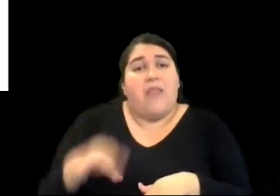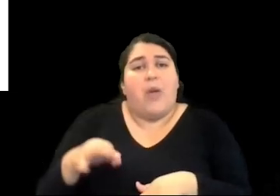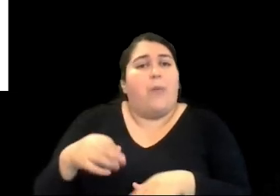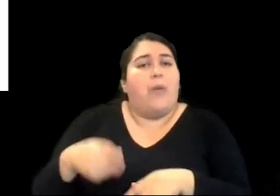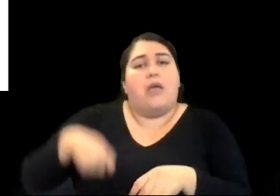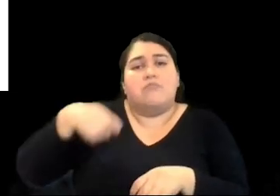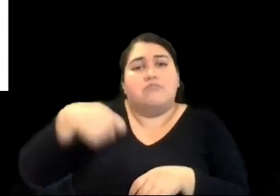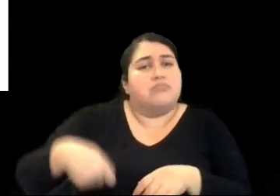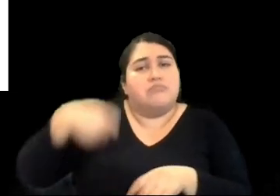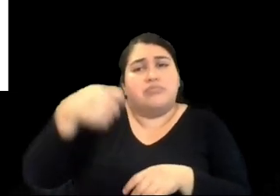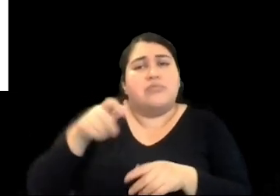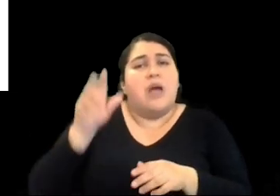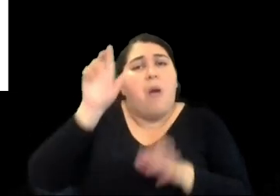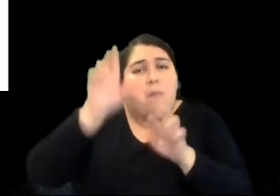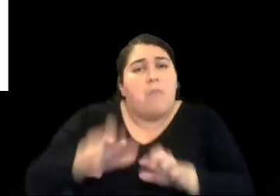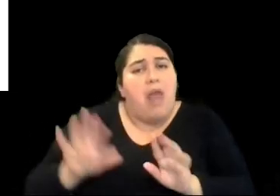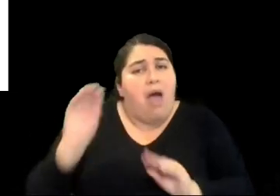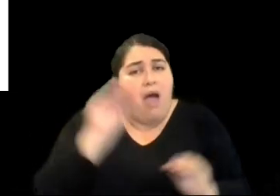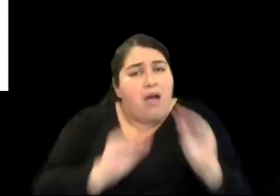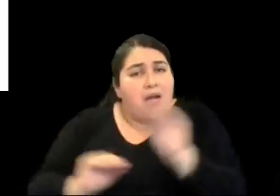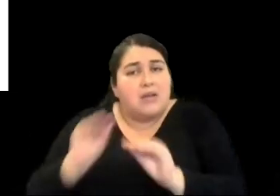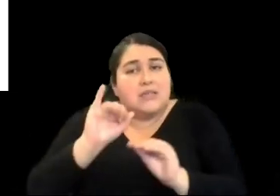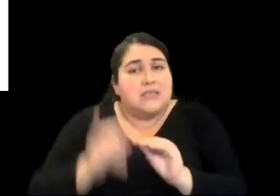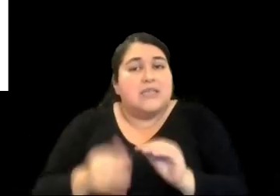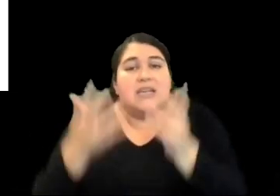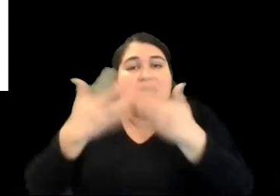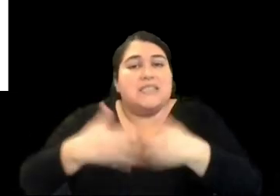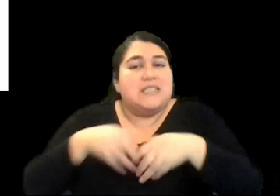y presentar esa refinanciación en el sistema.